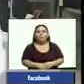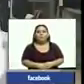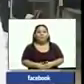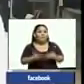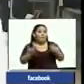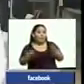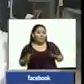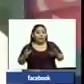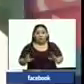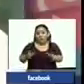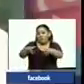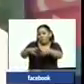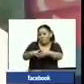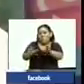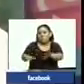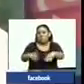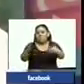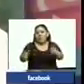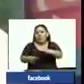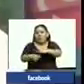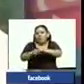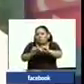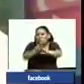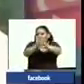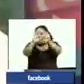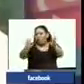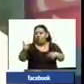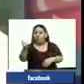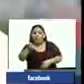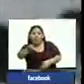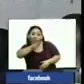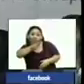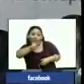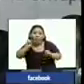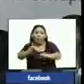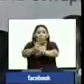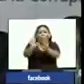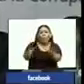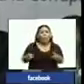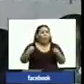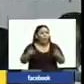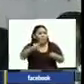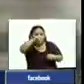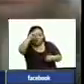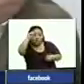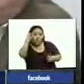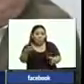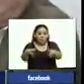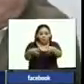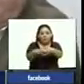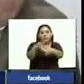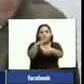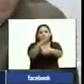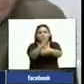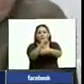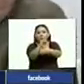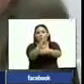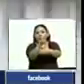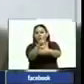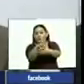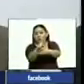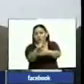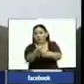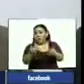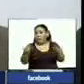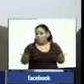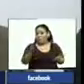El Consorcio por la Transparencia lamenta no tener la información clara sobre el funcionamiento de la Comisión Internacional contra la Corrupción en El Salvador.